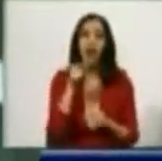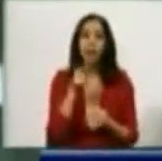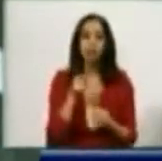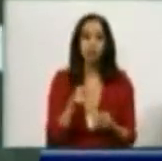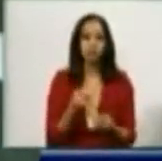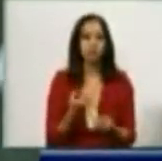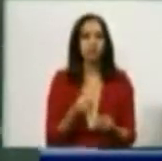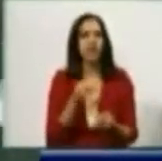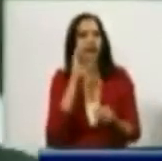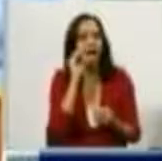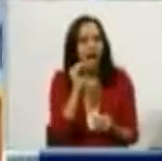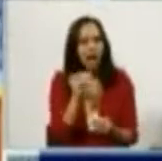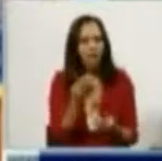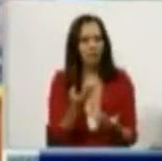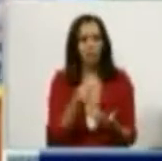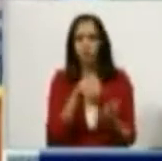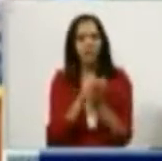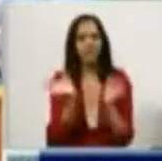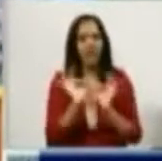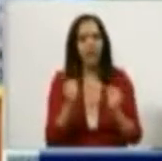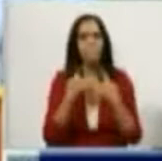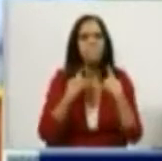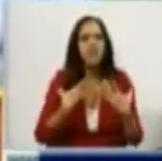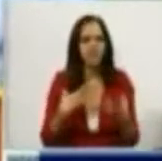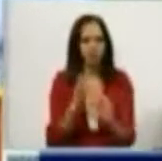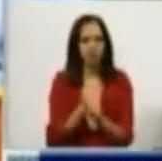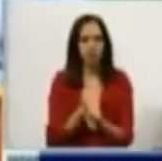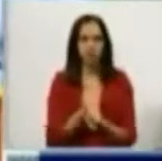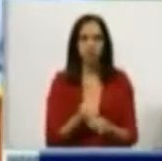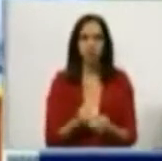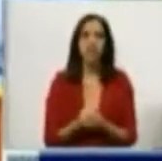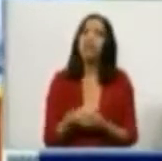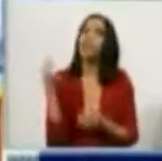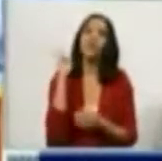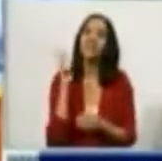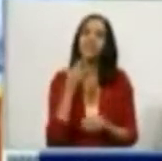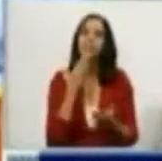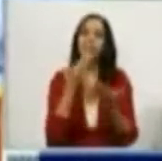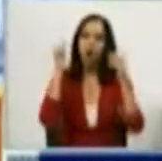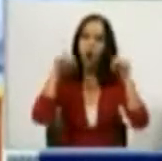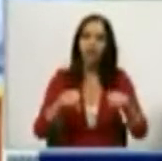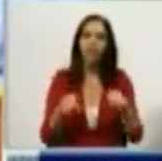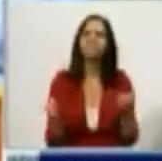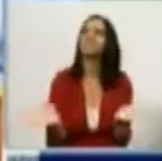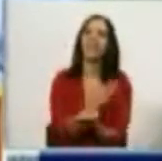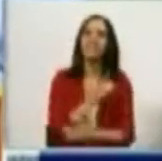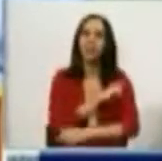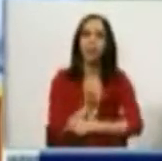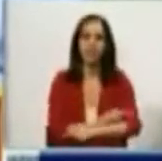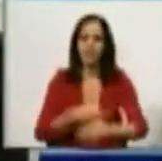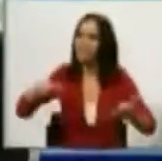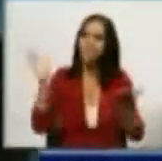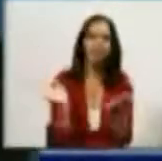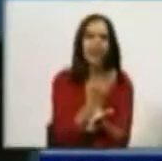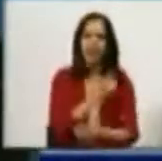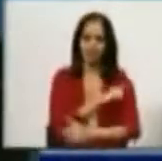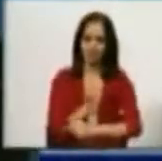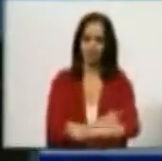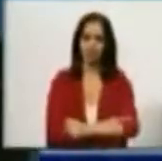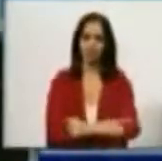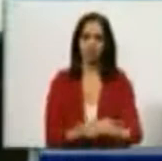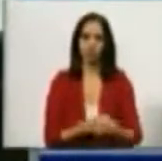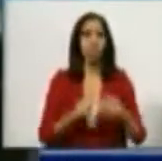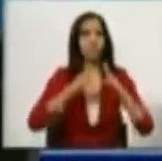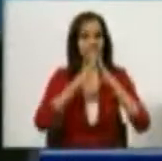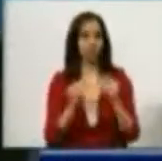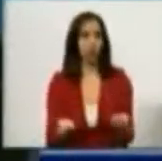pierdes credibilidad lo que Venezuela exige hoy es que salgan del poder salgan del poder Si todos